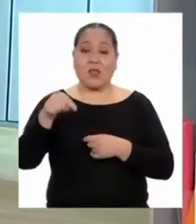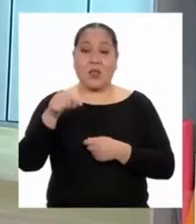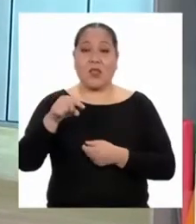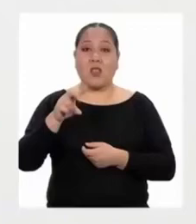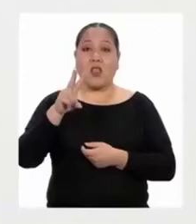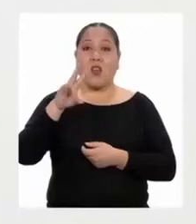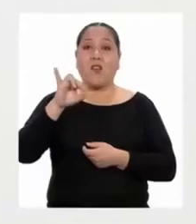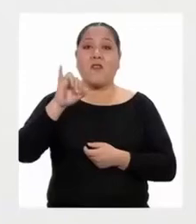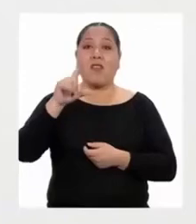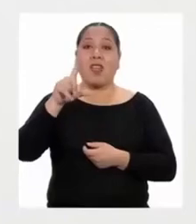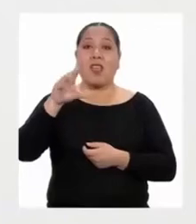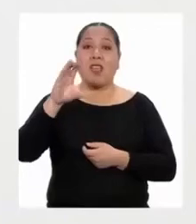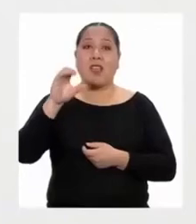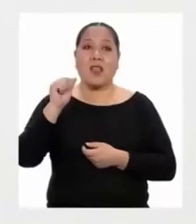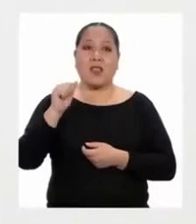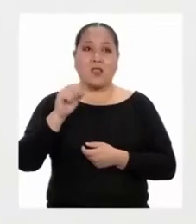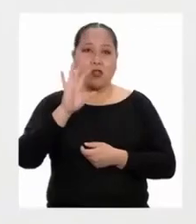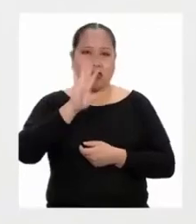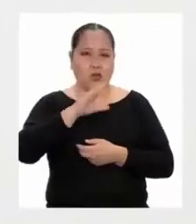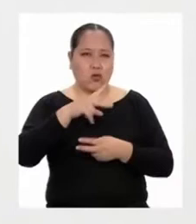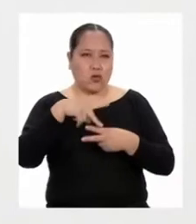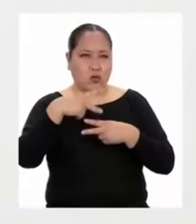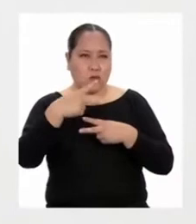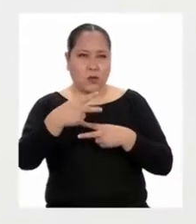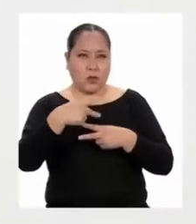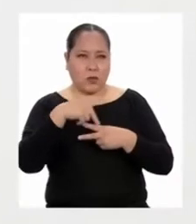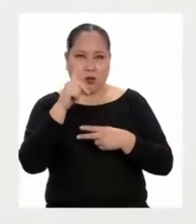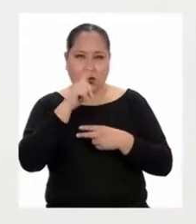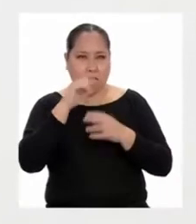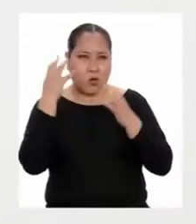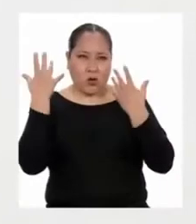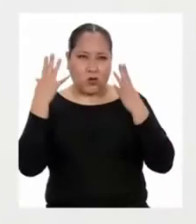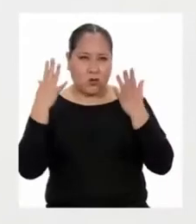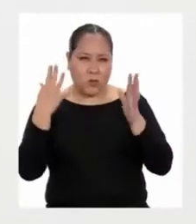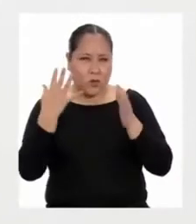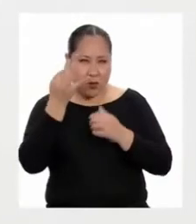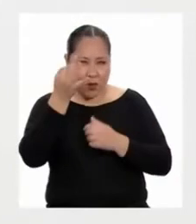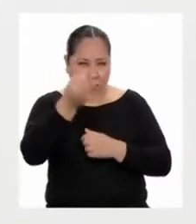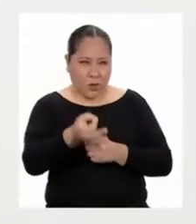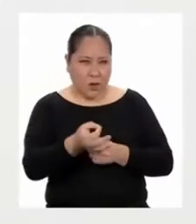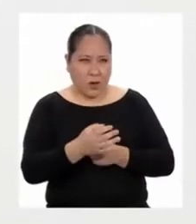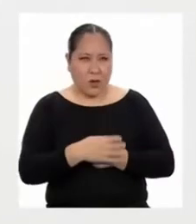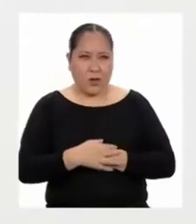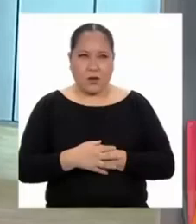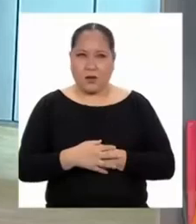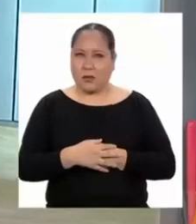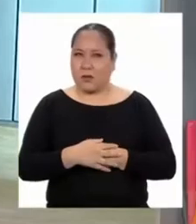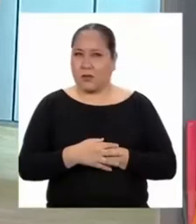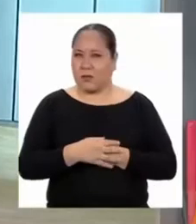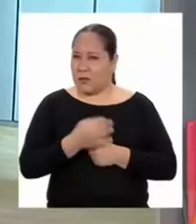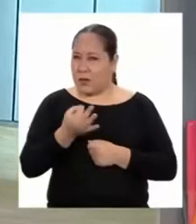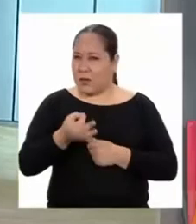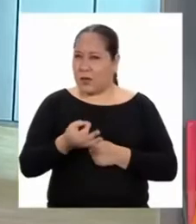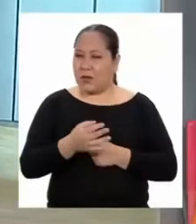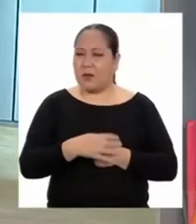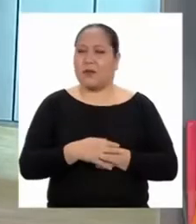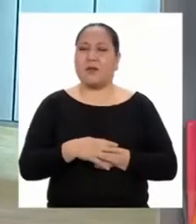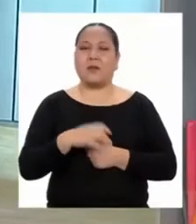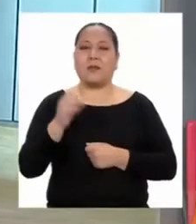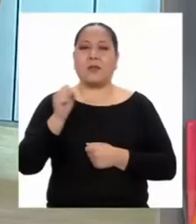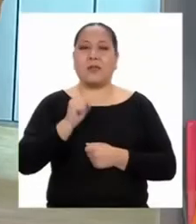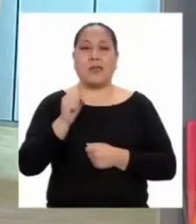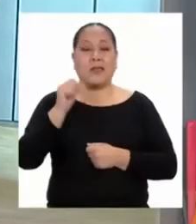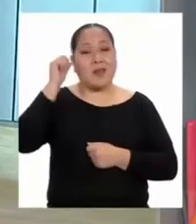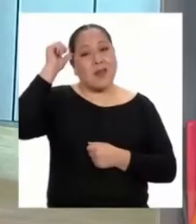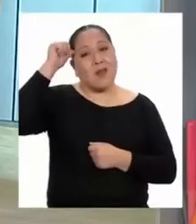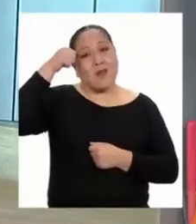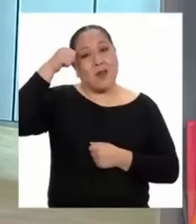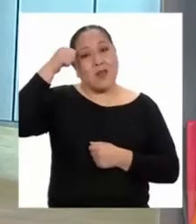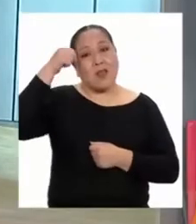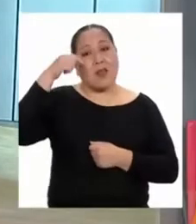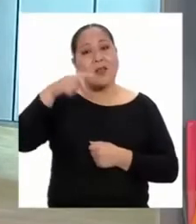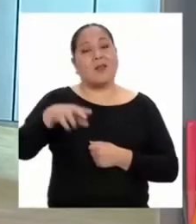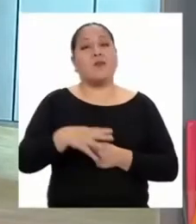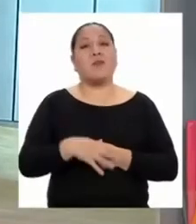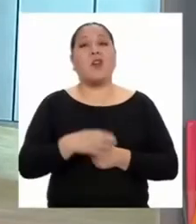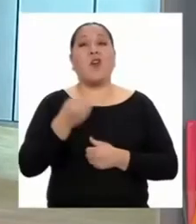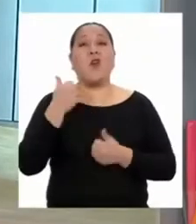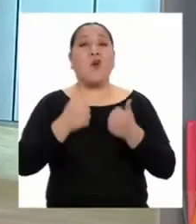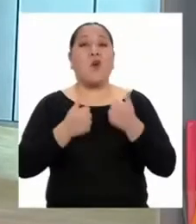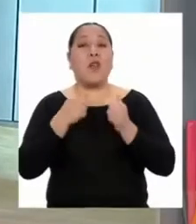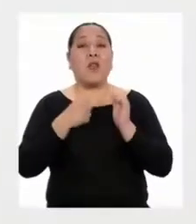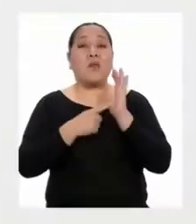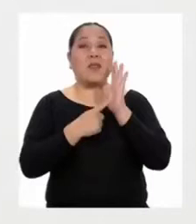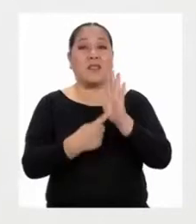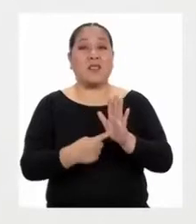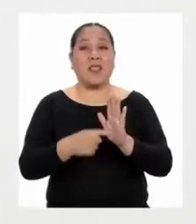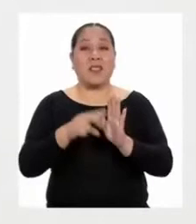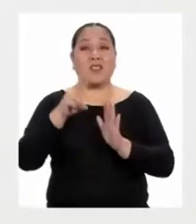Vilca. Tus vecinos no los aplaudieron, ¿no? ¿Así fue? Sí, ¿se acuerdan de cuál fue la presentación de los